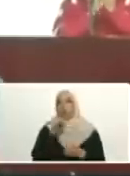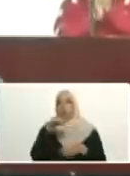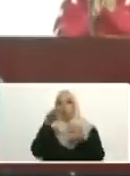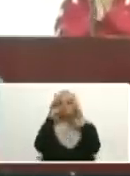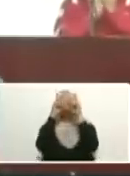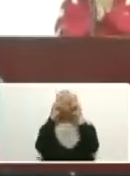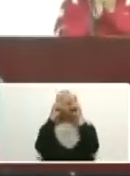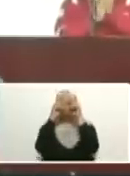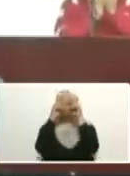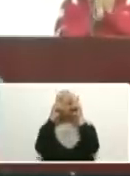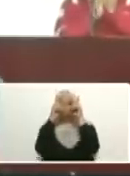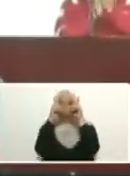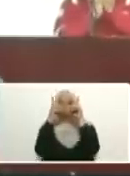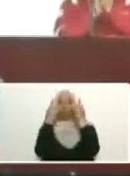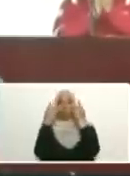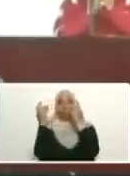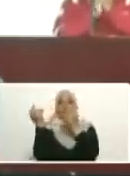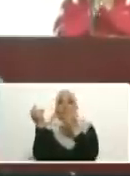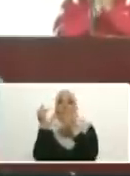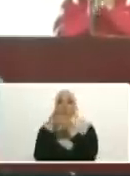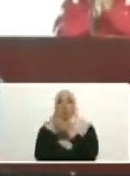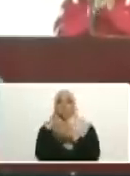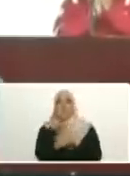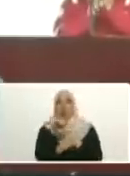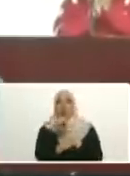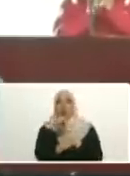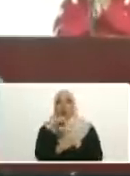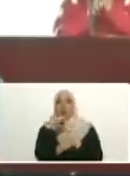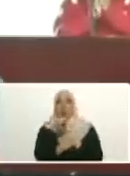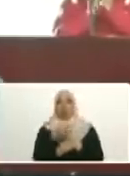Delcy Rodríguez Gómez.